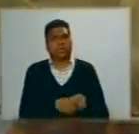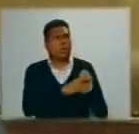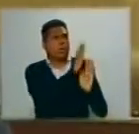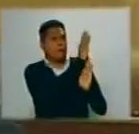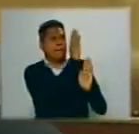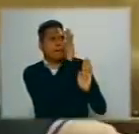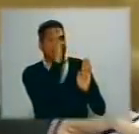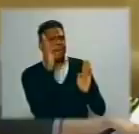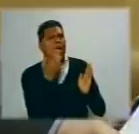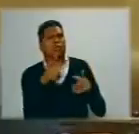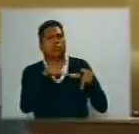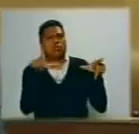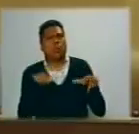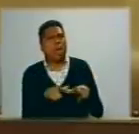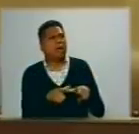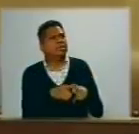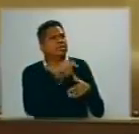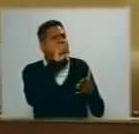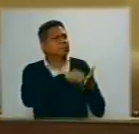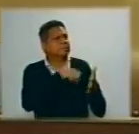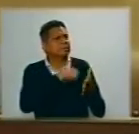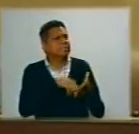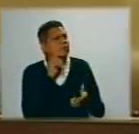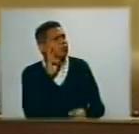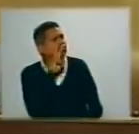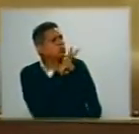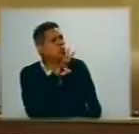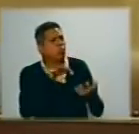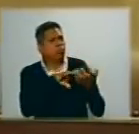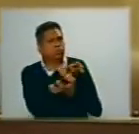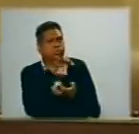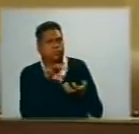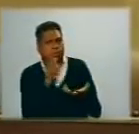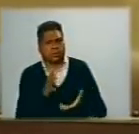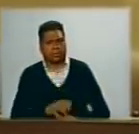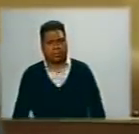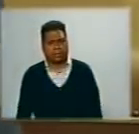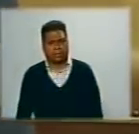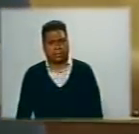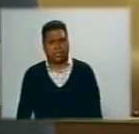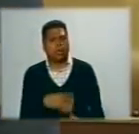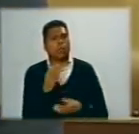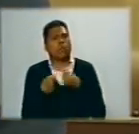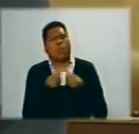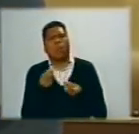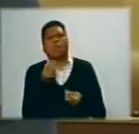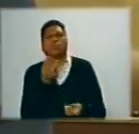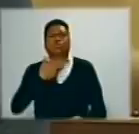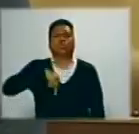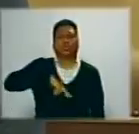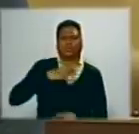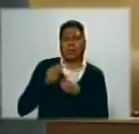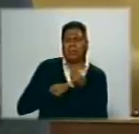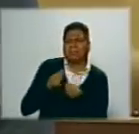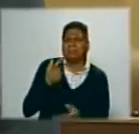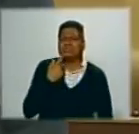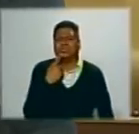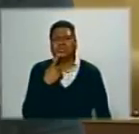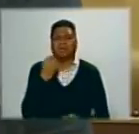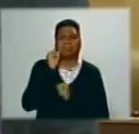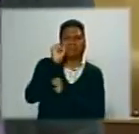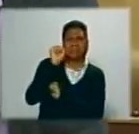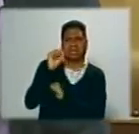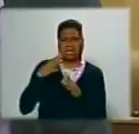convertido en unos flancos de batalla. ¿Cómo hacemos nosotros para enfrentarnos a eso?